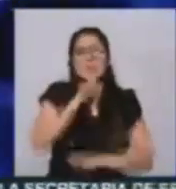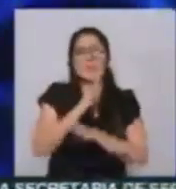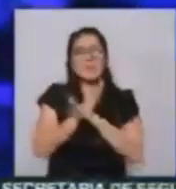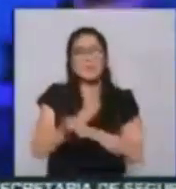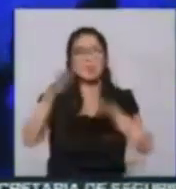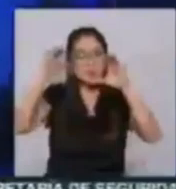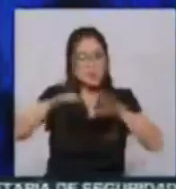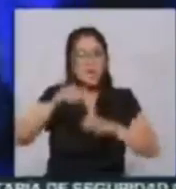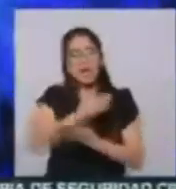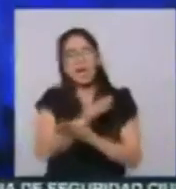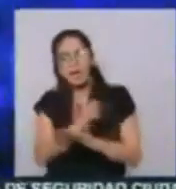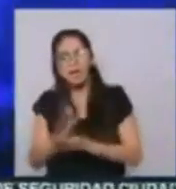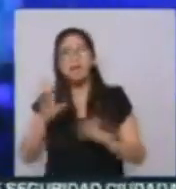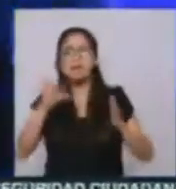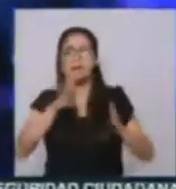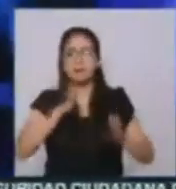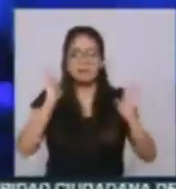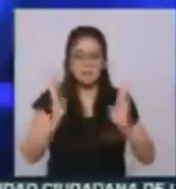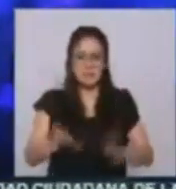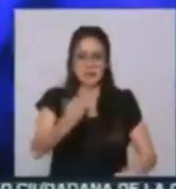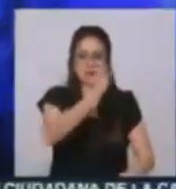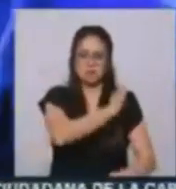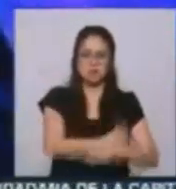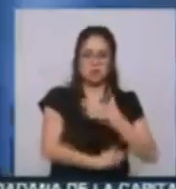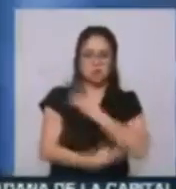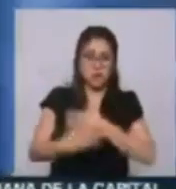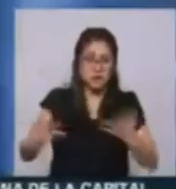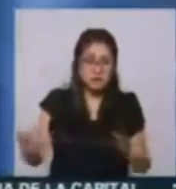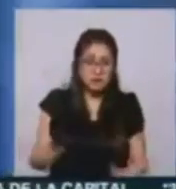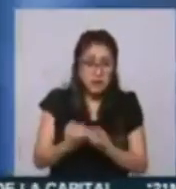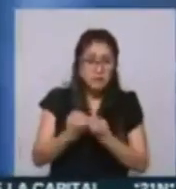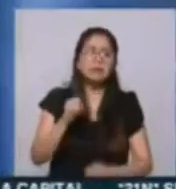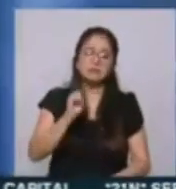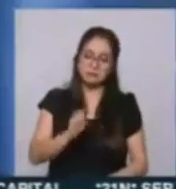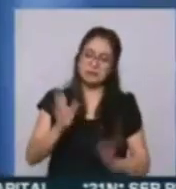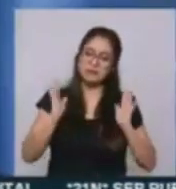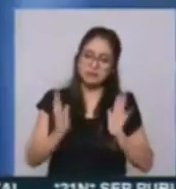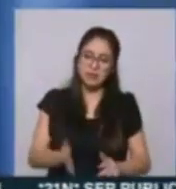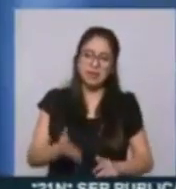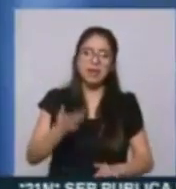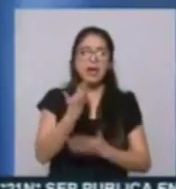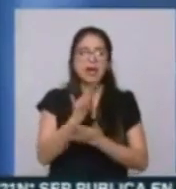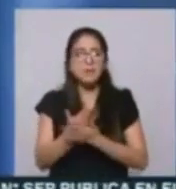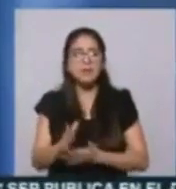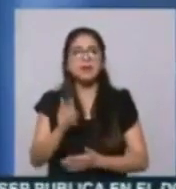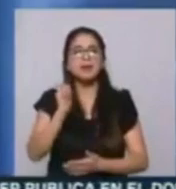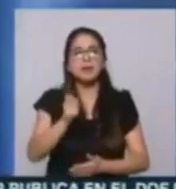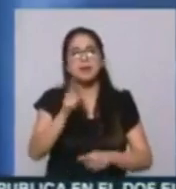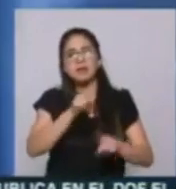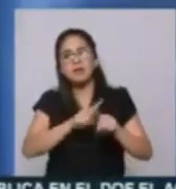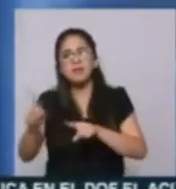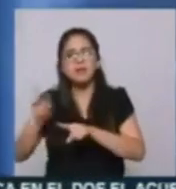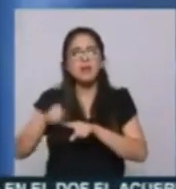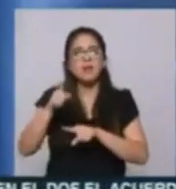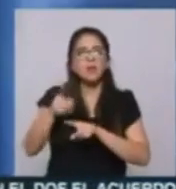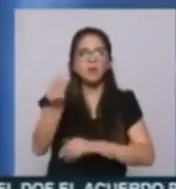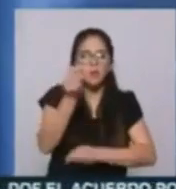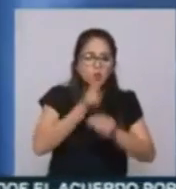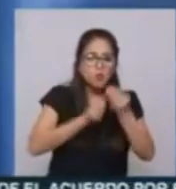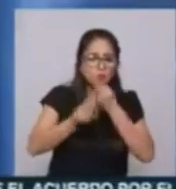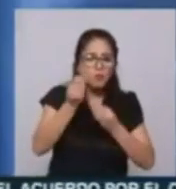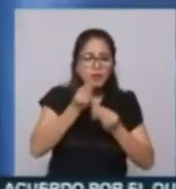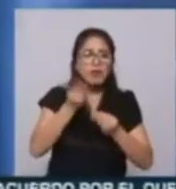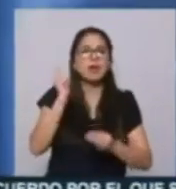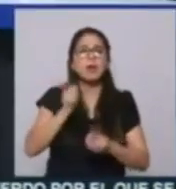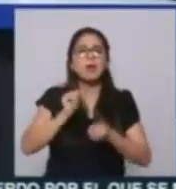chalecos salvavidas, me imagino. Por supuesto. Qué bueno saberlo. Contamos también con lo que son los antojitos, ¿no? De hecho...